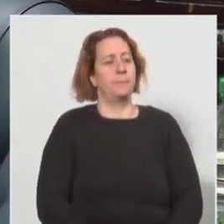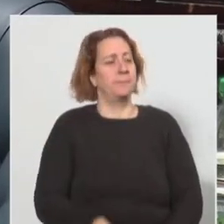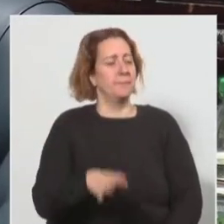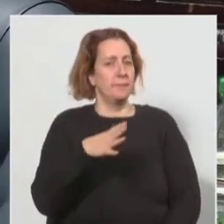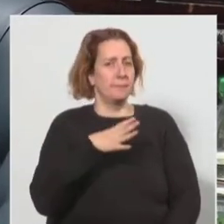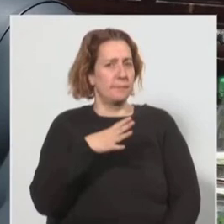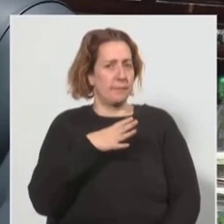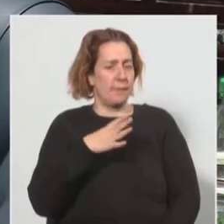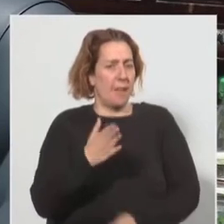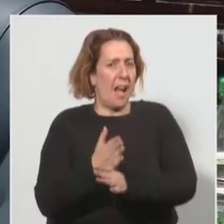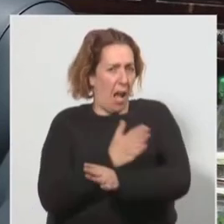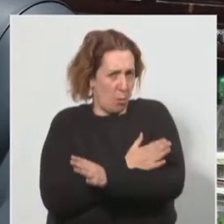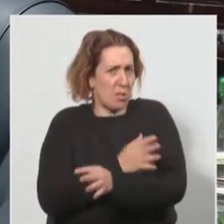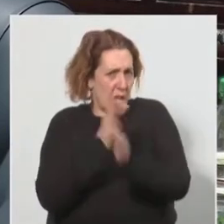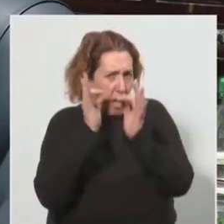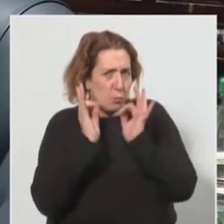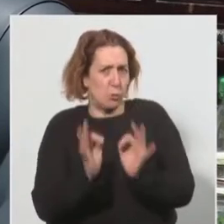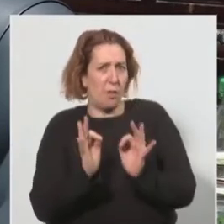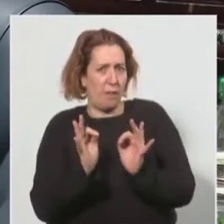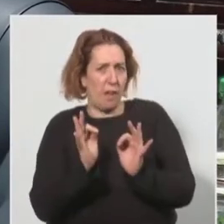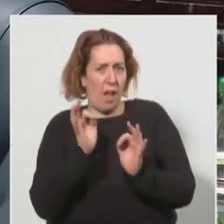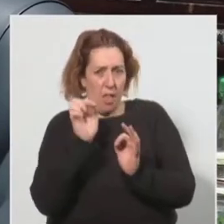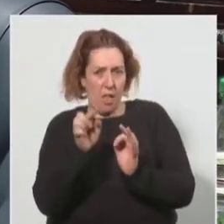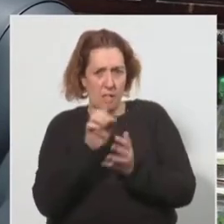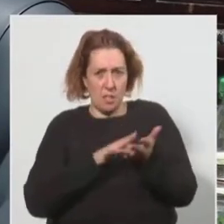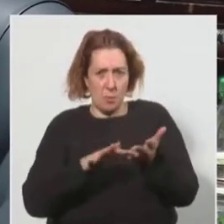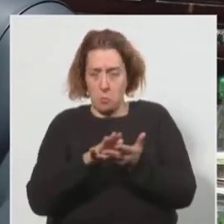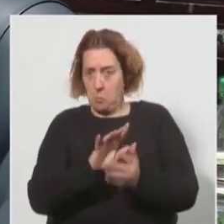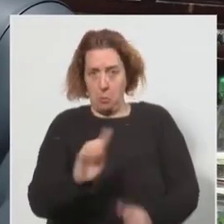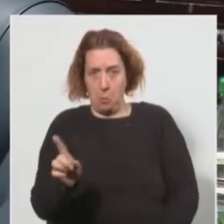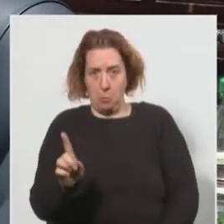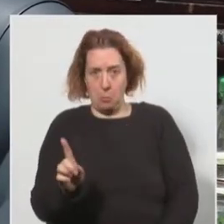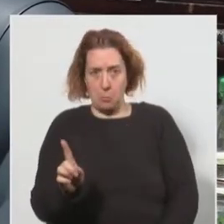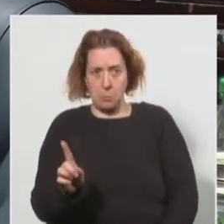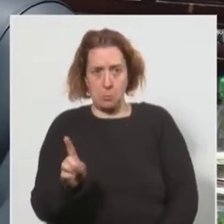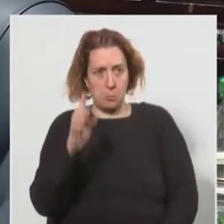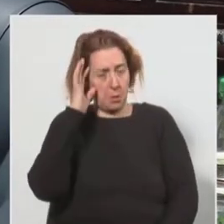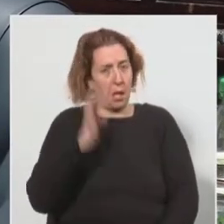¿Había causa justificada en este caso? No.